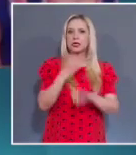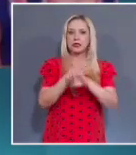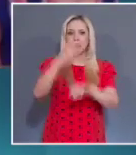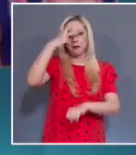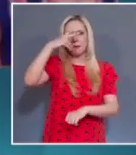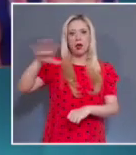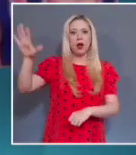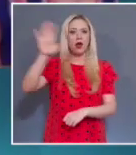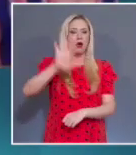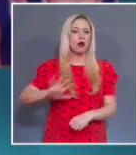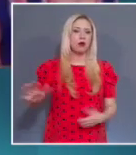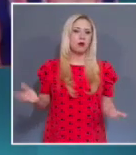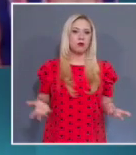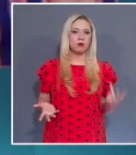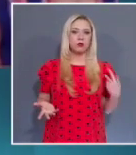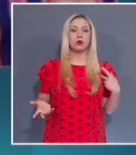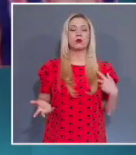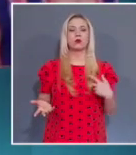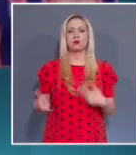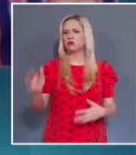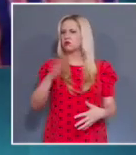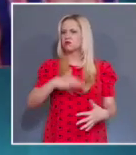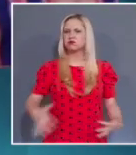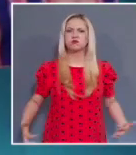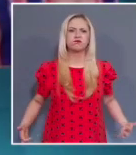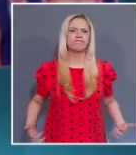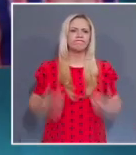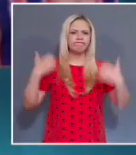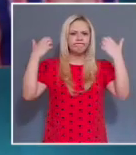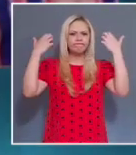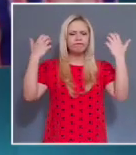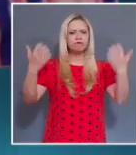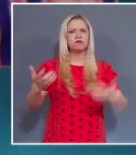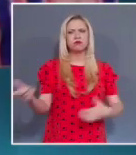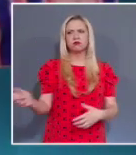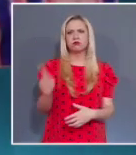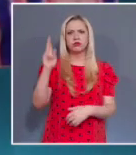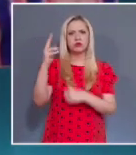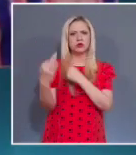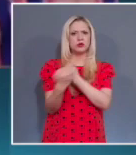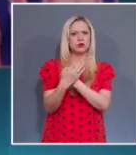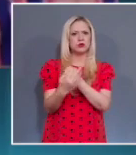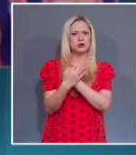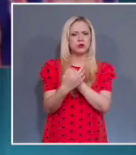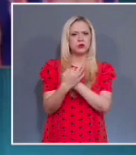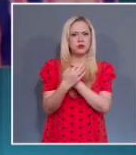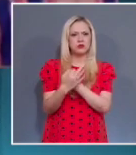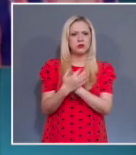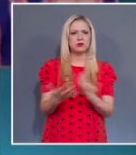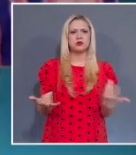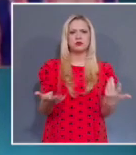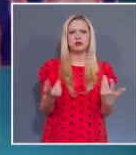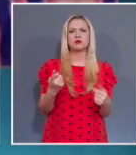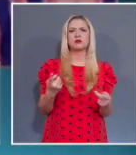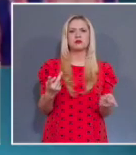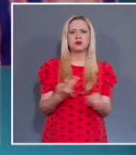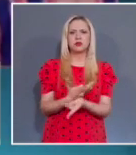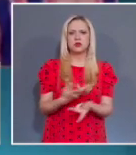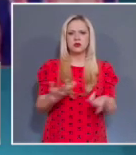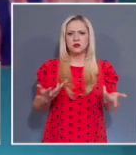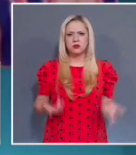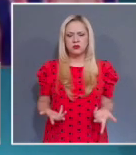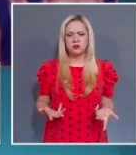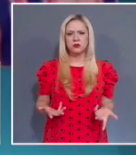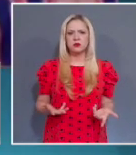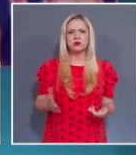eso interpondremos el recurso de inconformidad y que se dicte una sentencia de absolución, pues esta